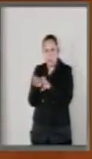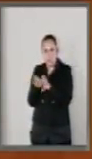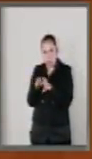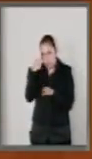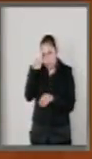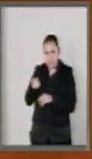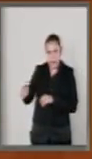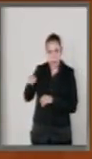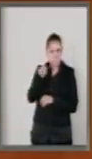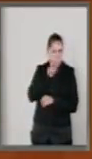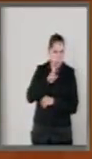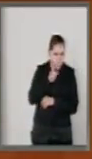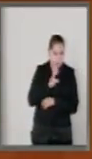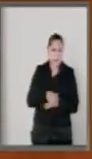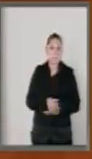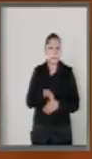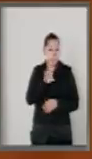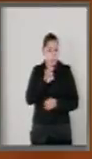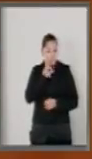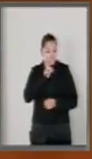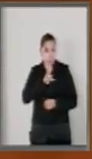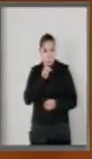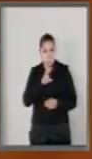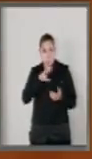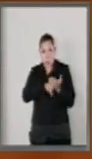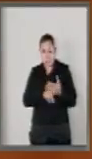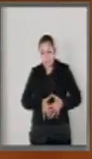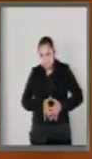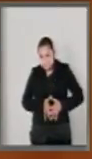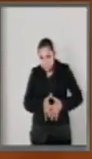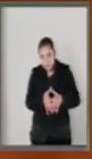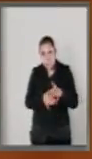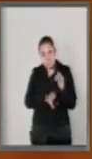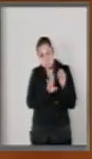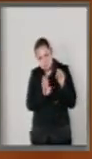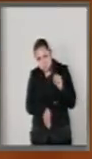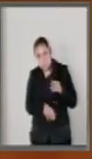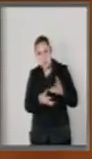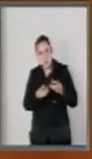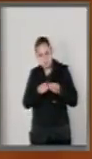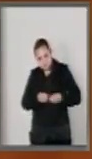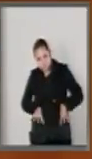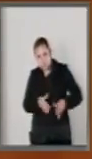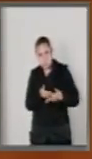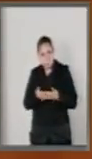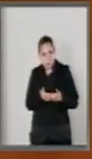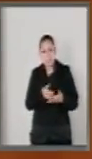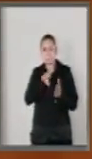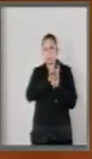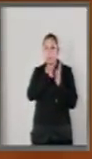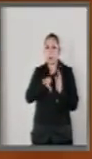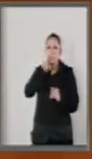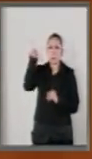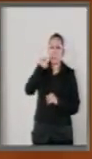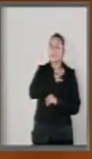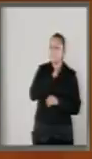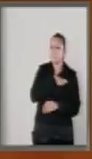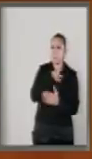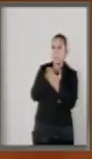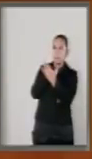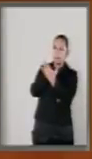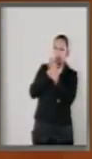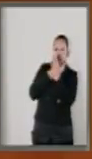a las mujeres que han sufrido pérdida gestacional. En caso de España, es referente y es un ejemplo claro de